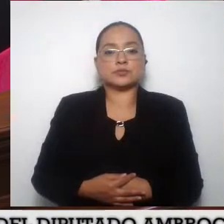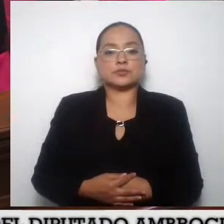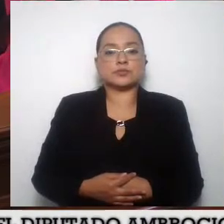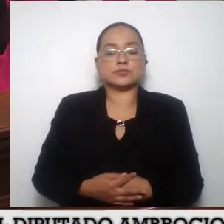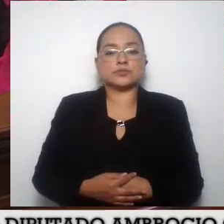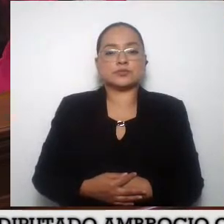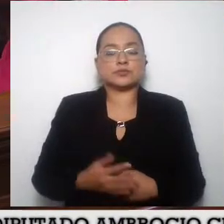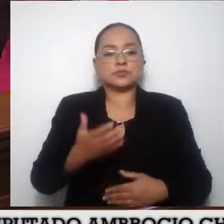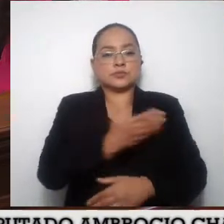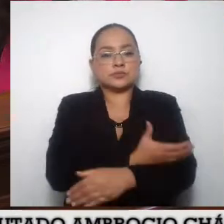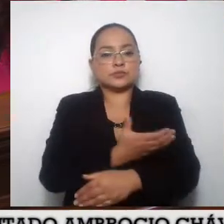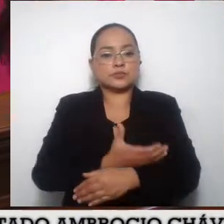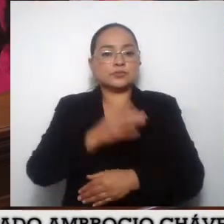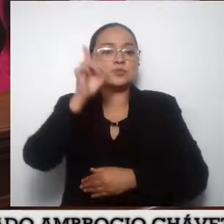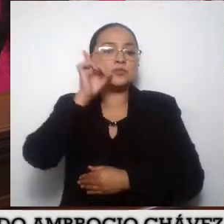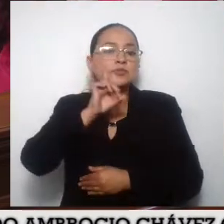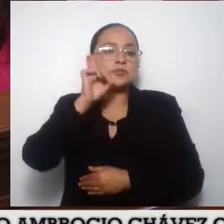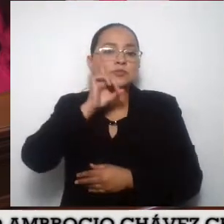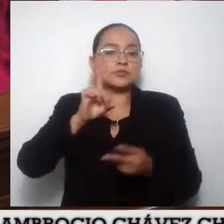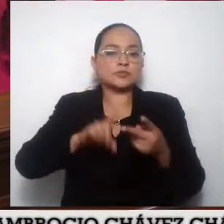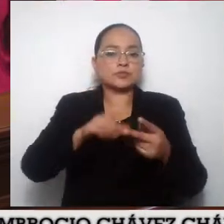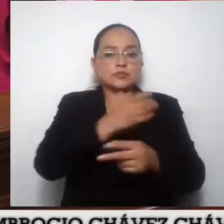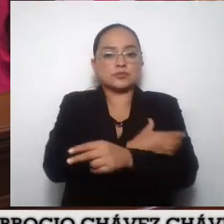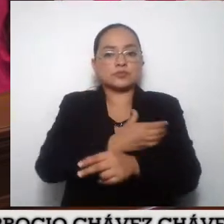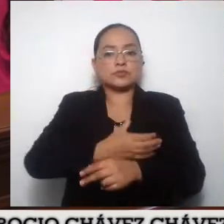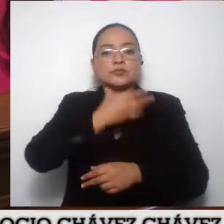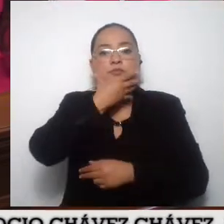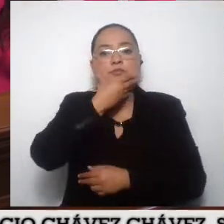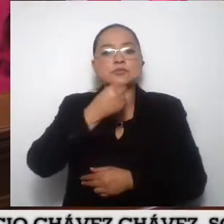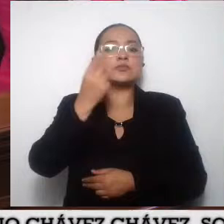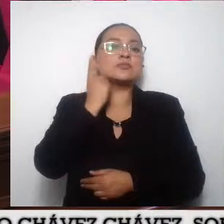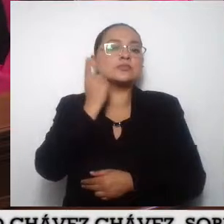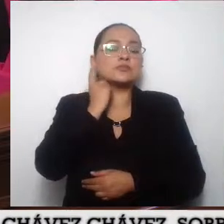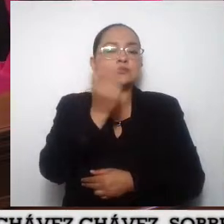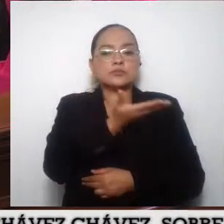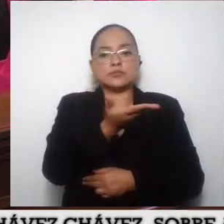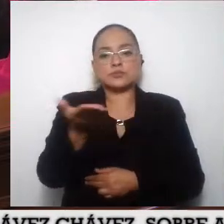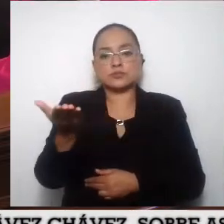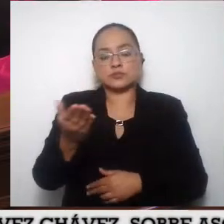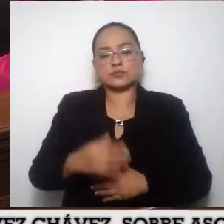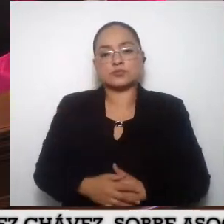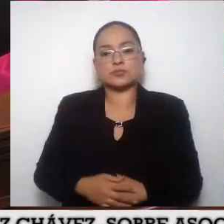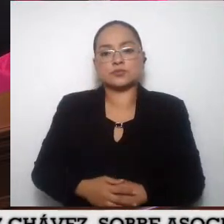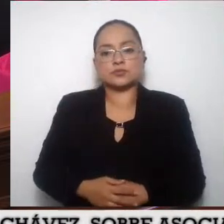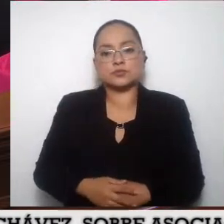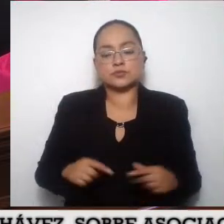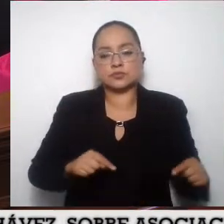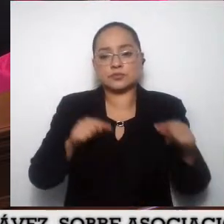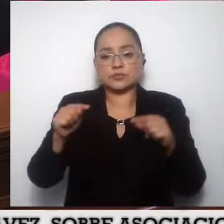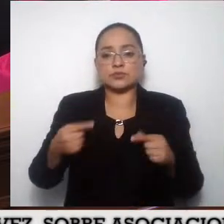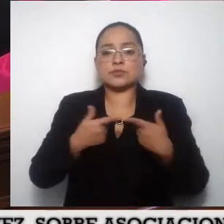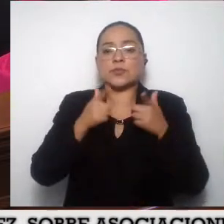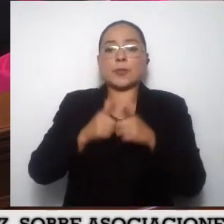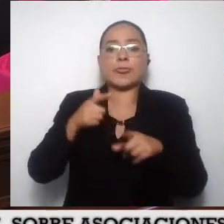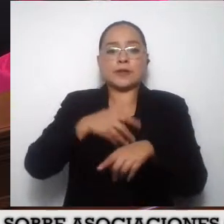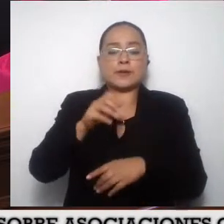compañeras diputadas y compañeros diputados de esta 64 legislatura.